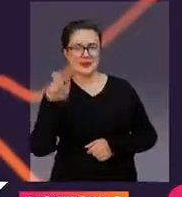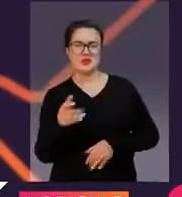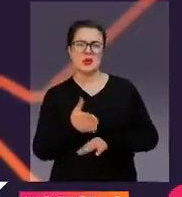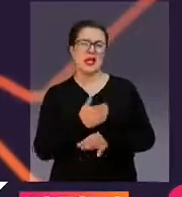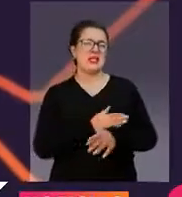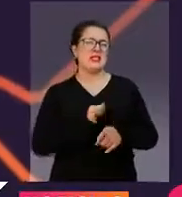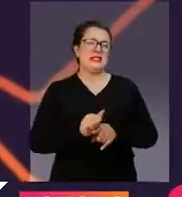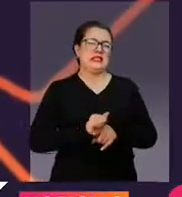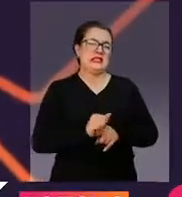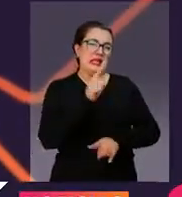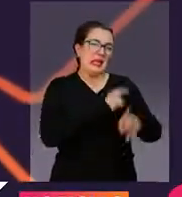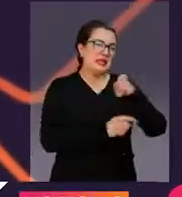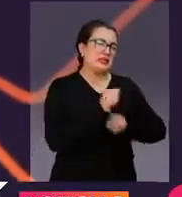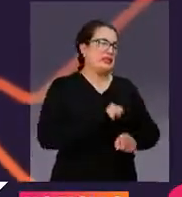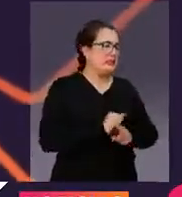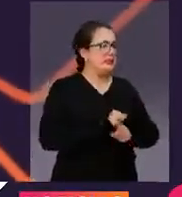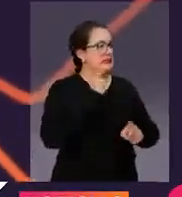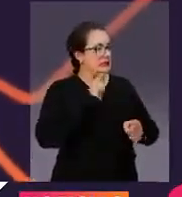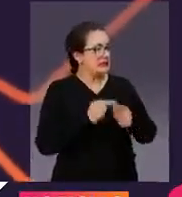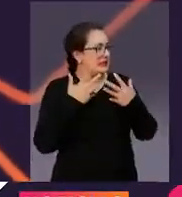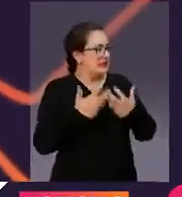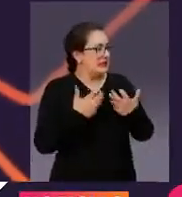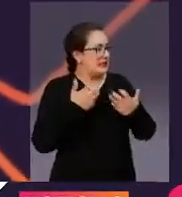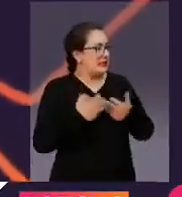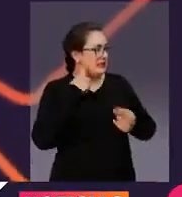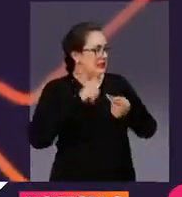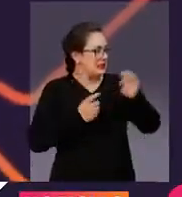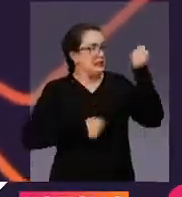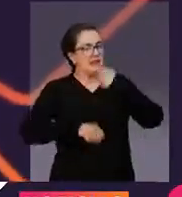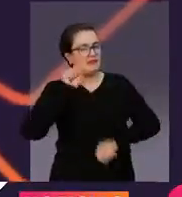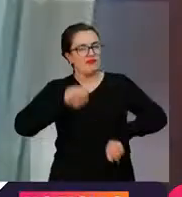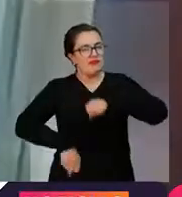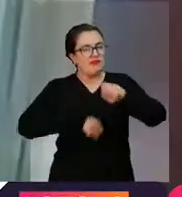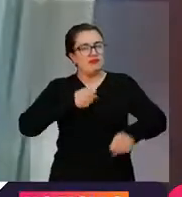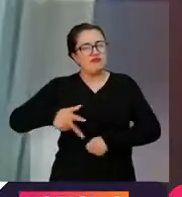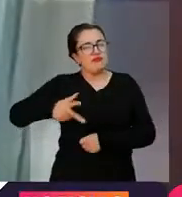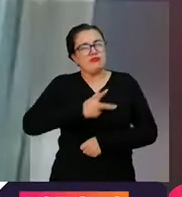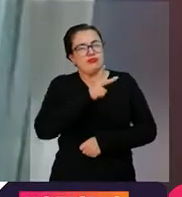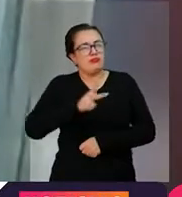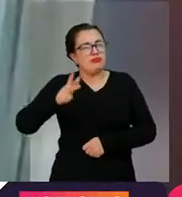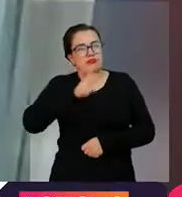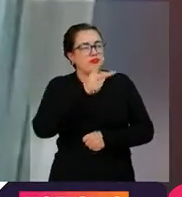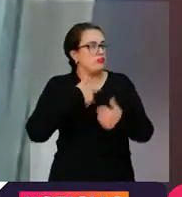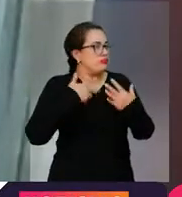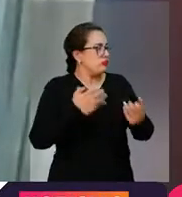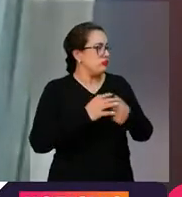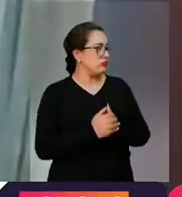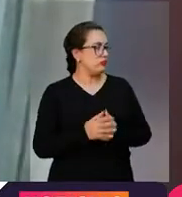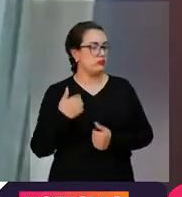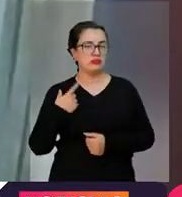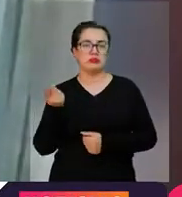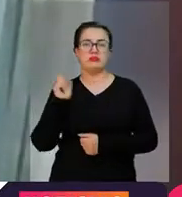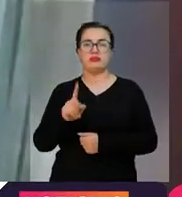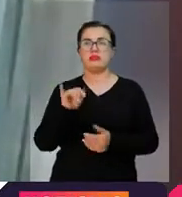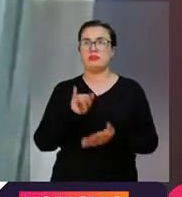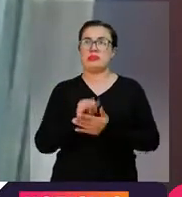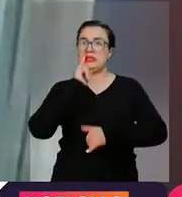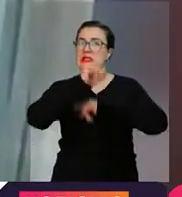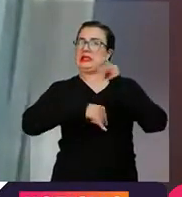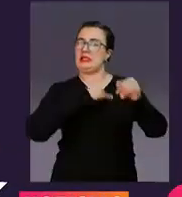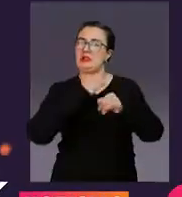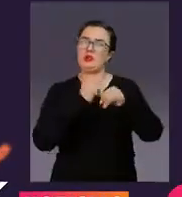el año pasado pensando solo en una cosa, montarse en el podio. El hecho de estar en el exterior representando